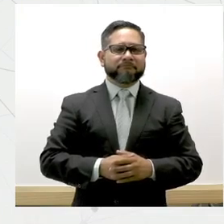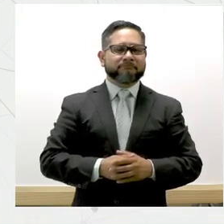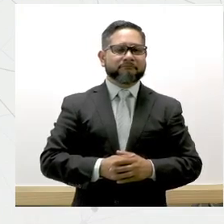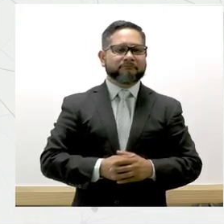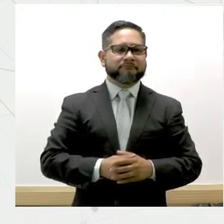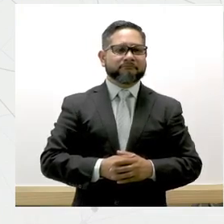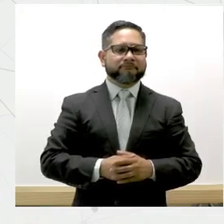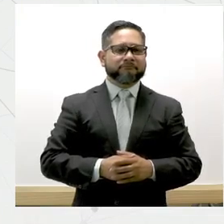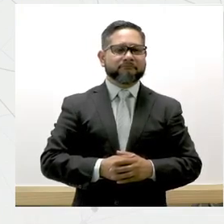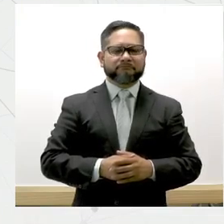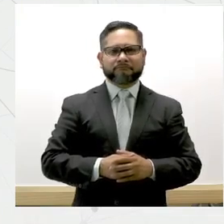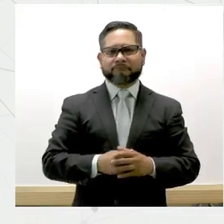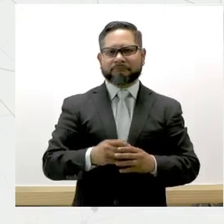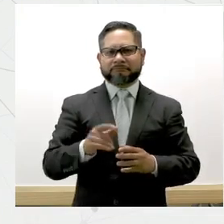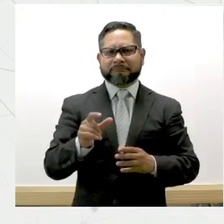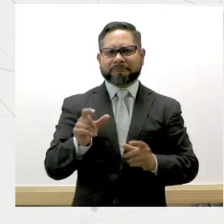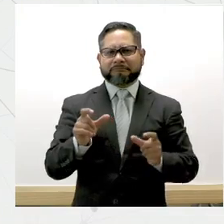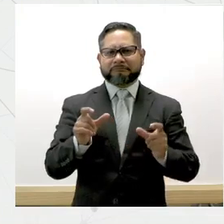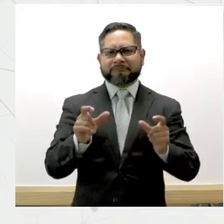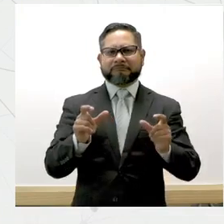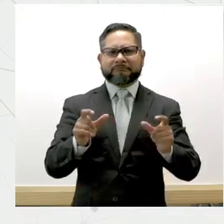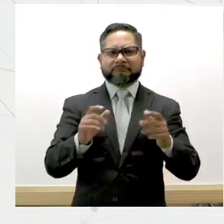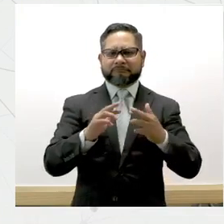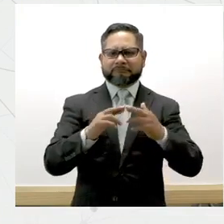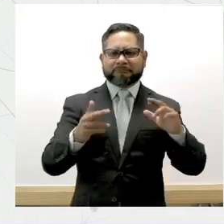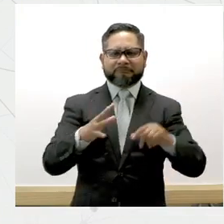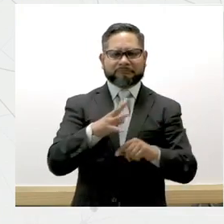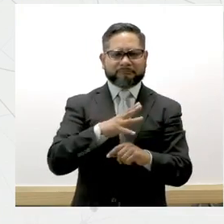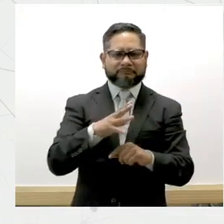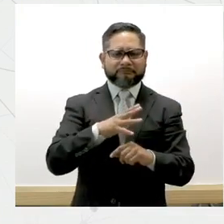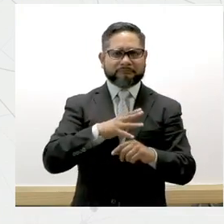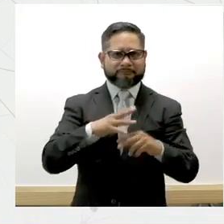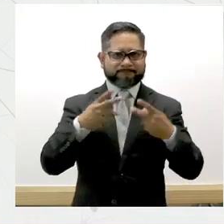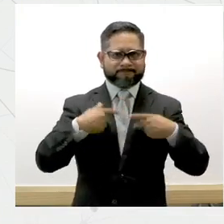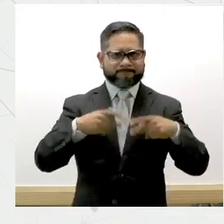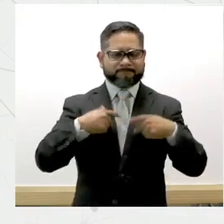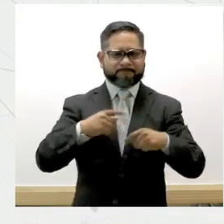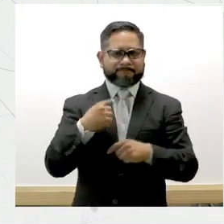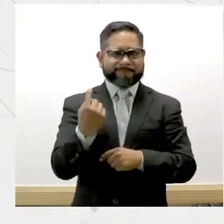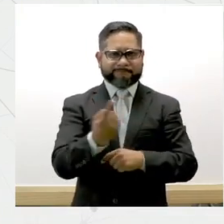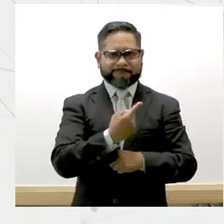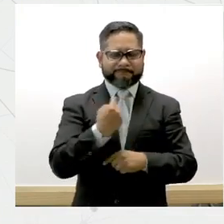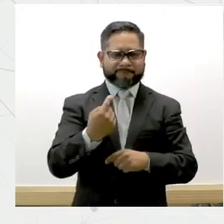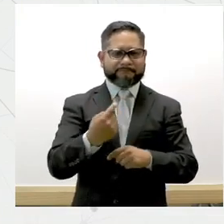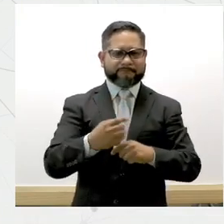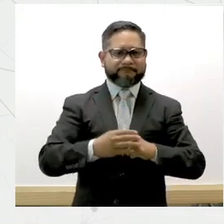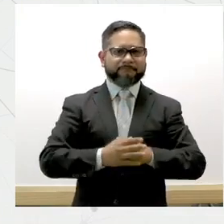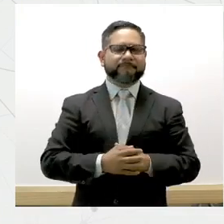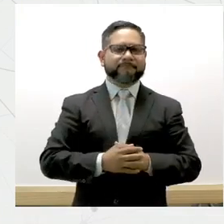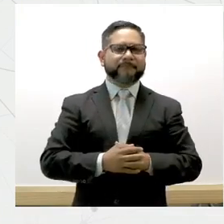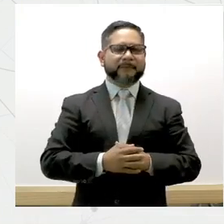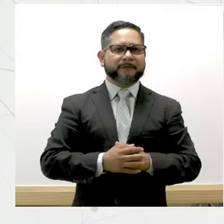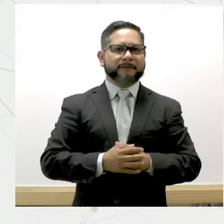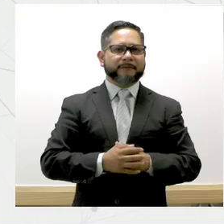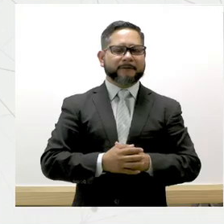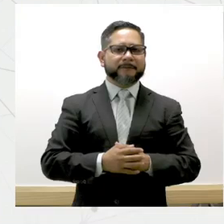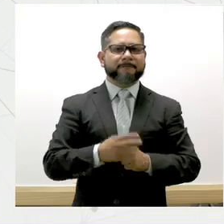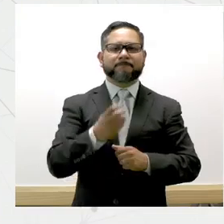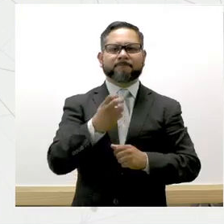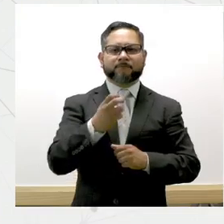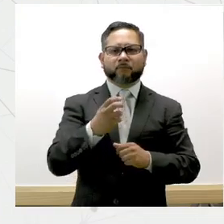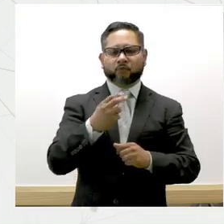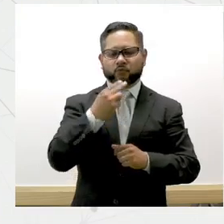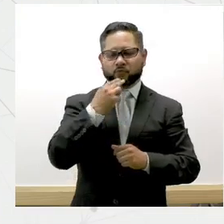La seguridad, las sociales, las relaciones interpersonales y también las relaciones entre las propias administraciones. ¿Quién se está ocupando de,